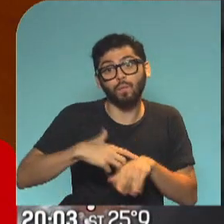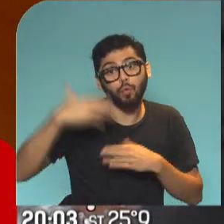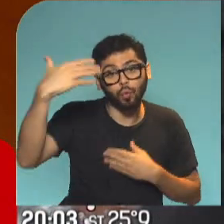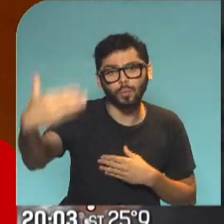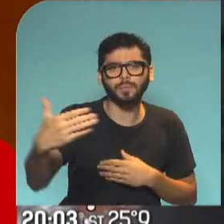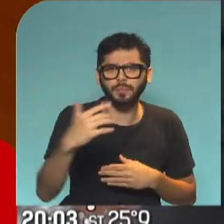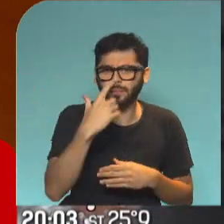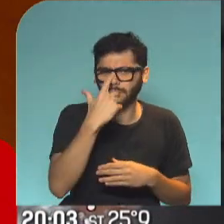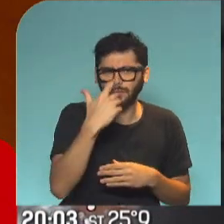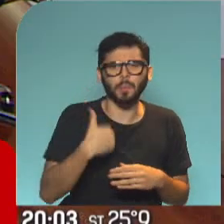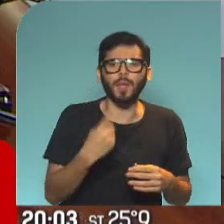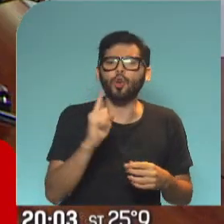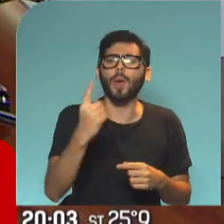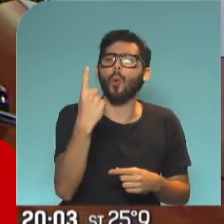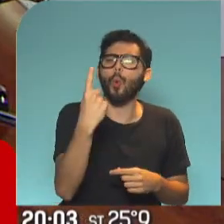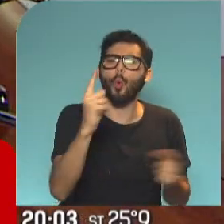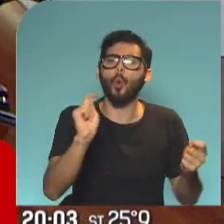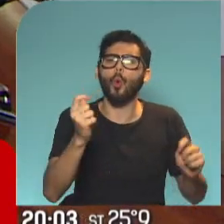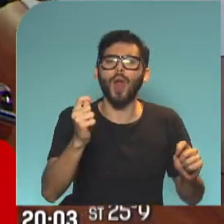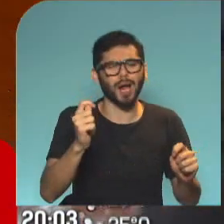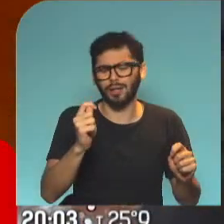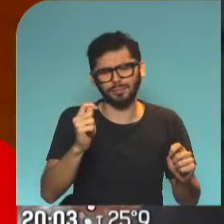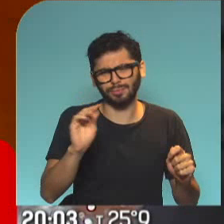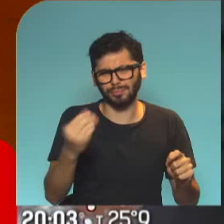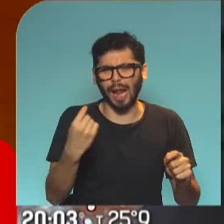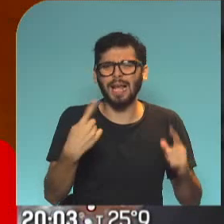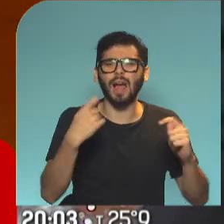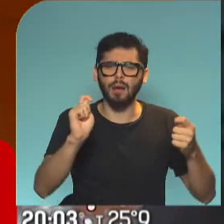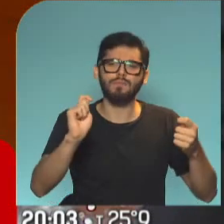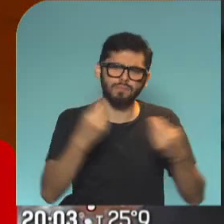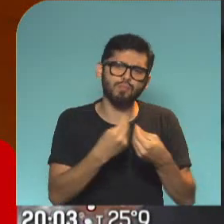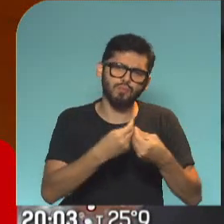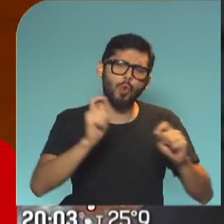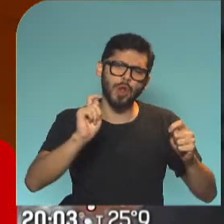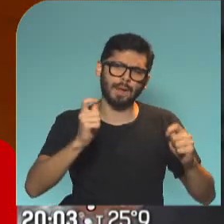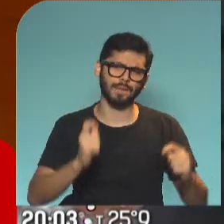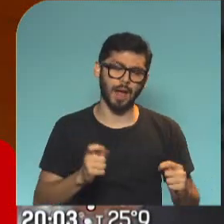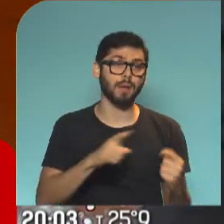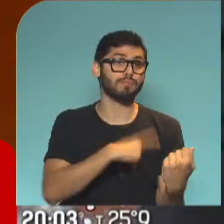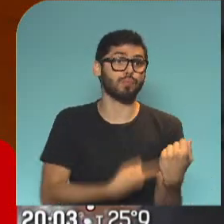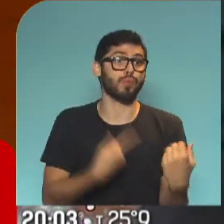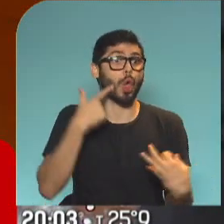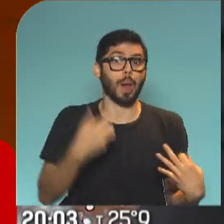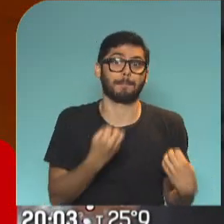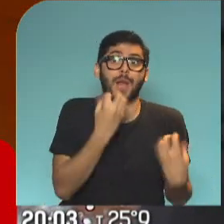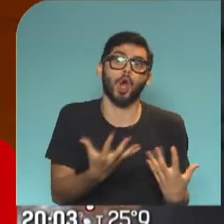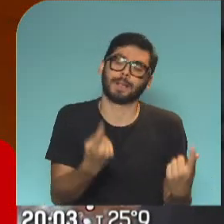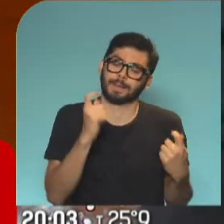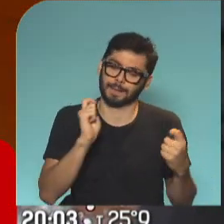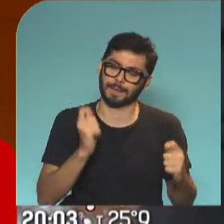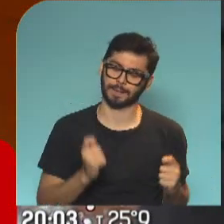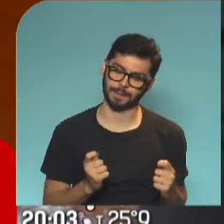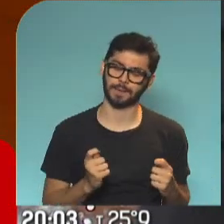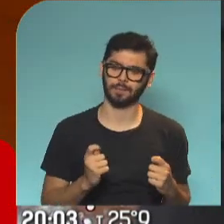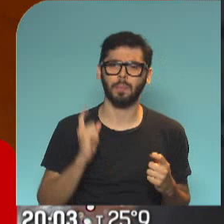es una reforma para mí son muchas reformas las necesarias para mejorar el poder judicial y también en esto plantear que